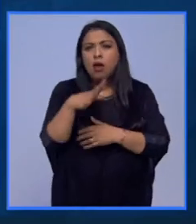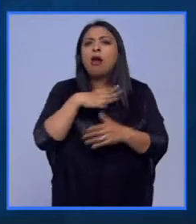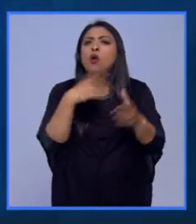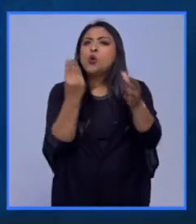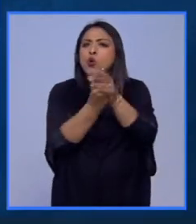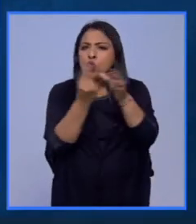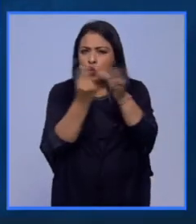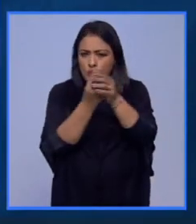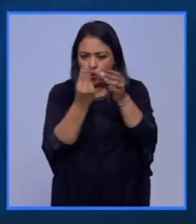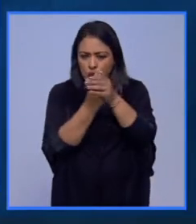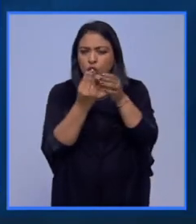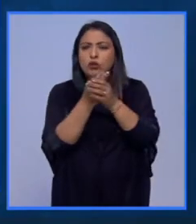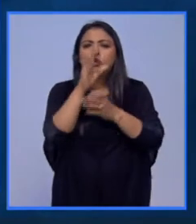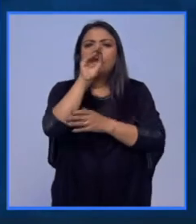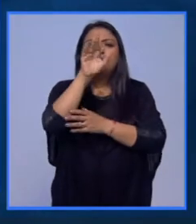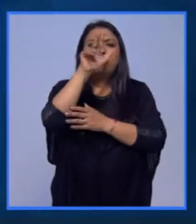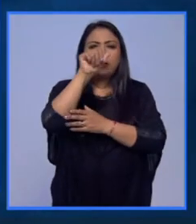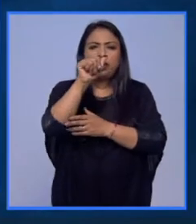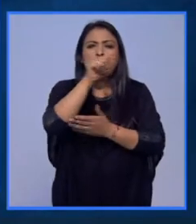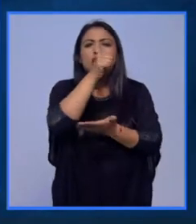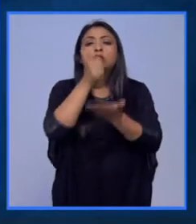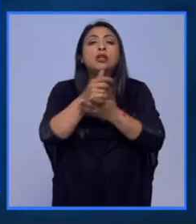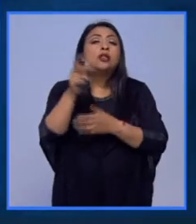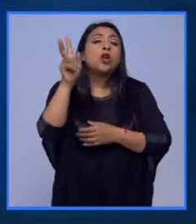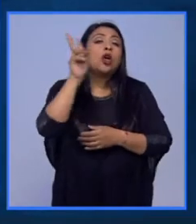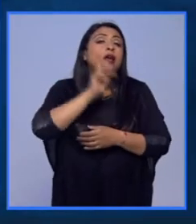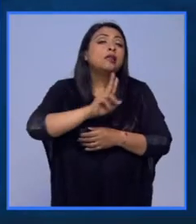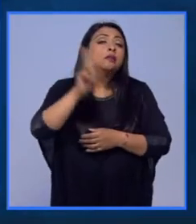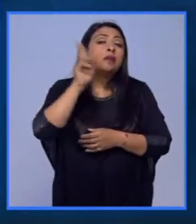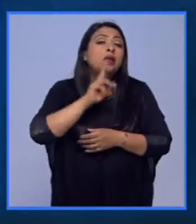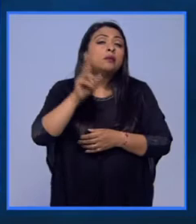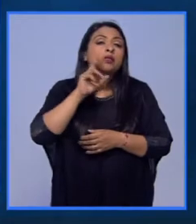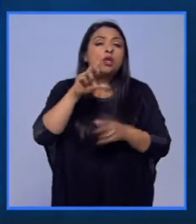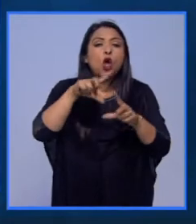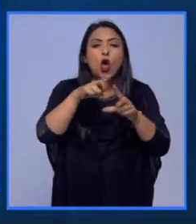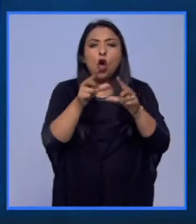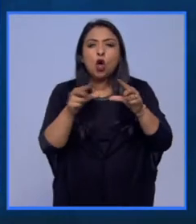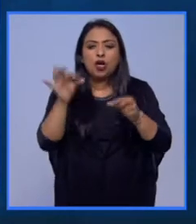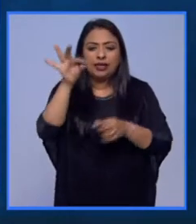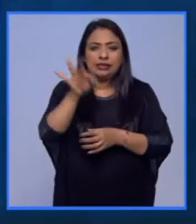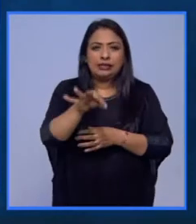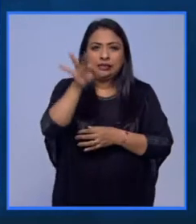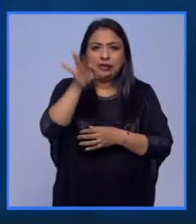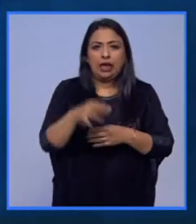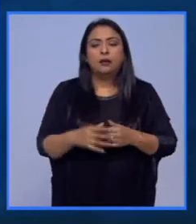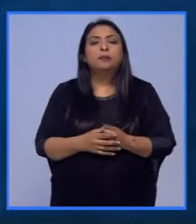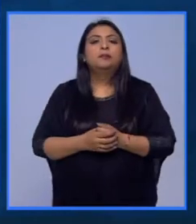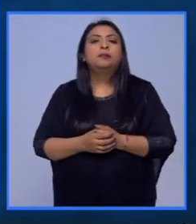curso de toque flamenco en el Centro de Experimentación Artística Hojas de Té.